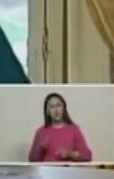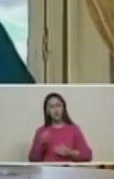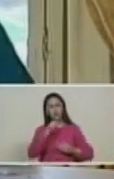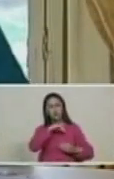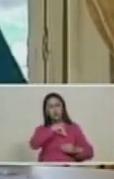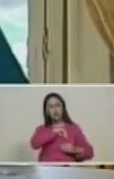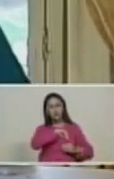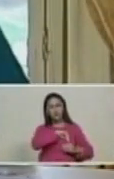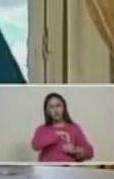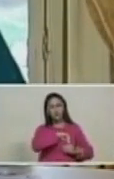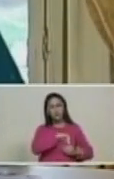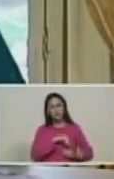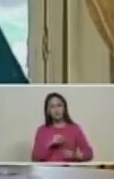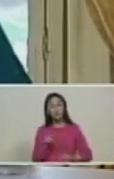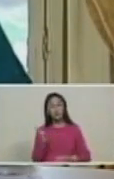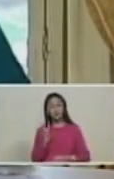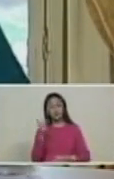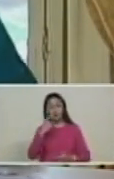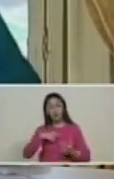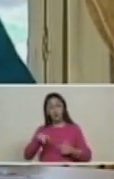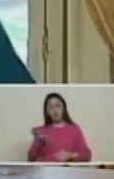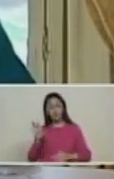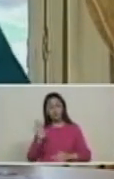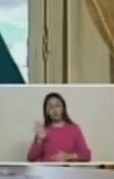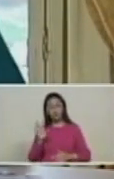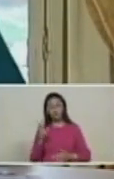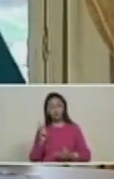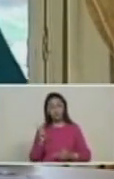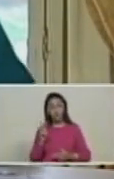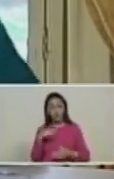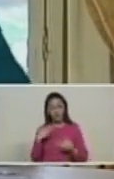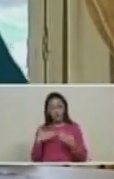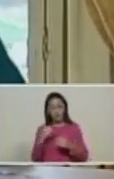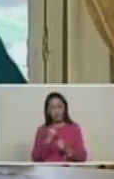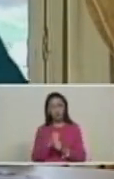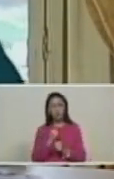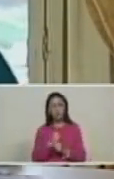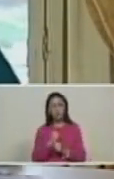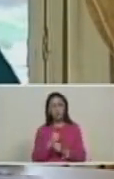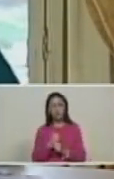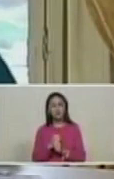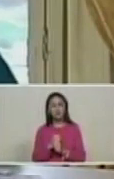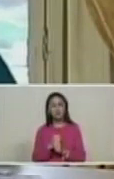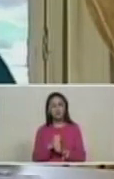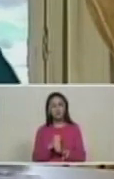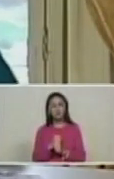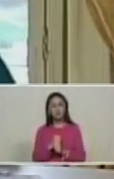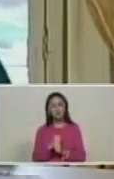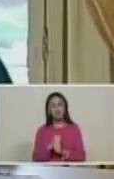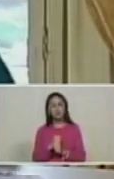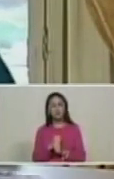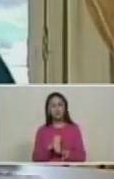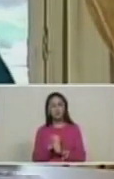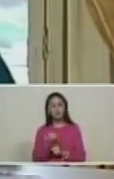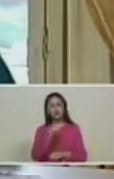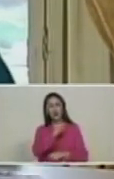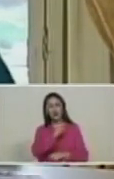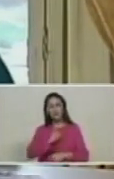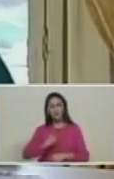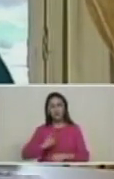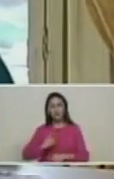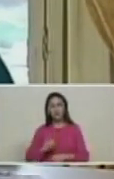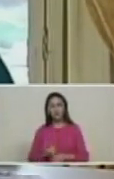que los venezolanos nos vayamos encontrando a través del trabajo con los valores del esfuerzo, del sacrificio,